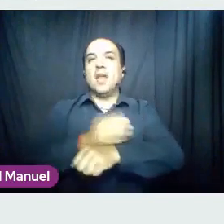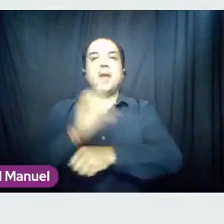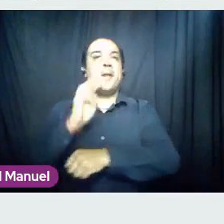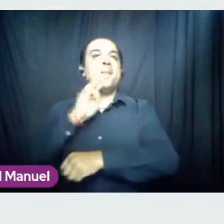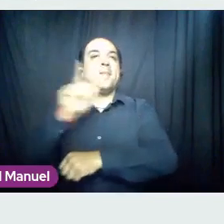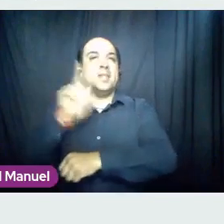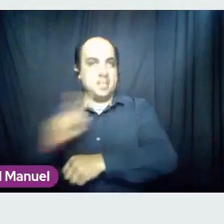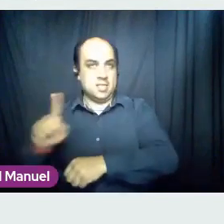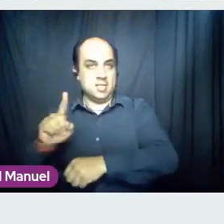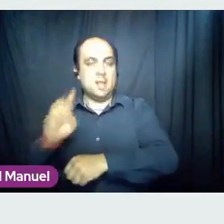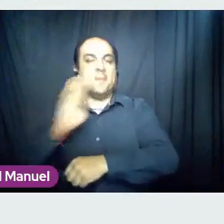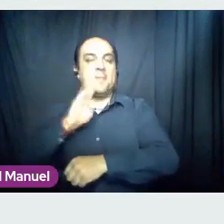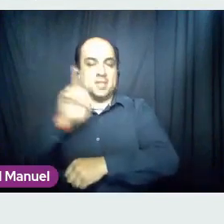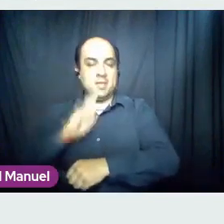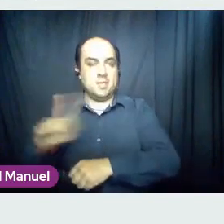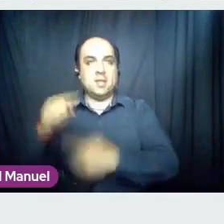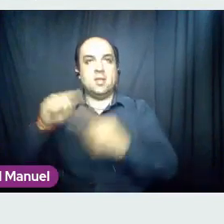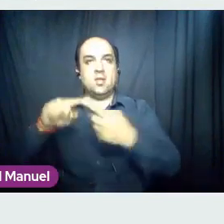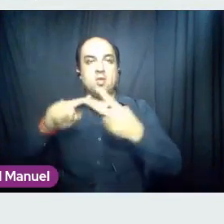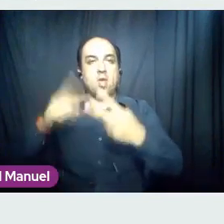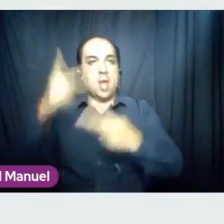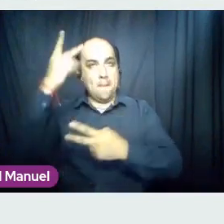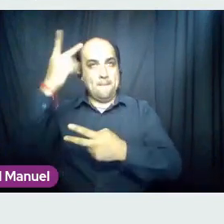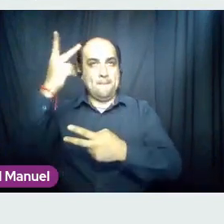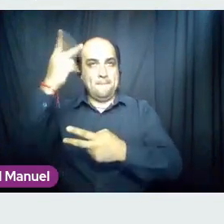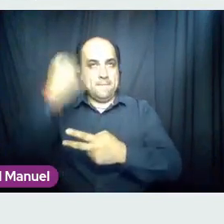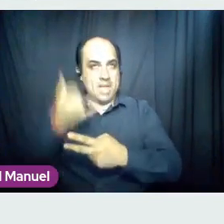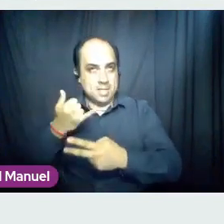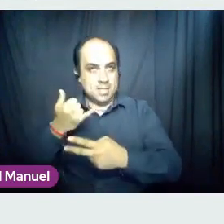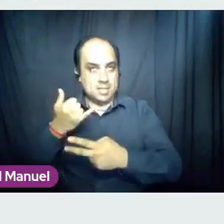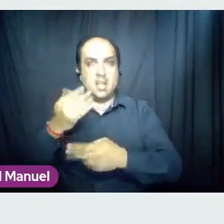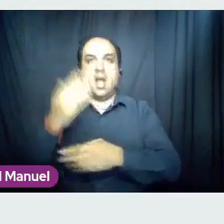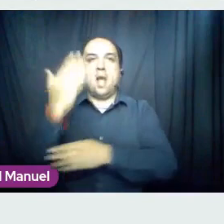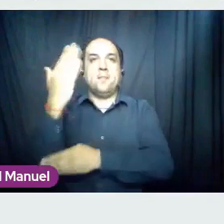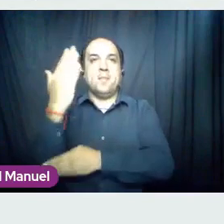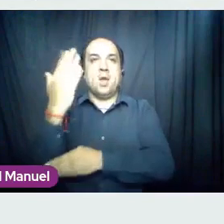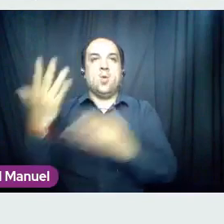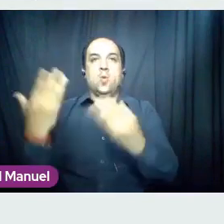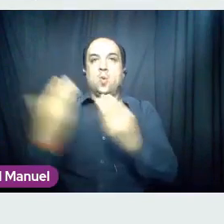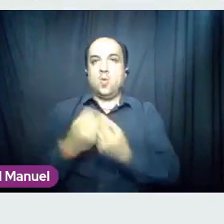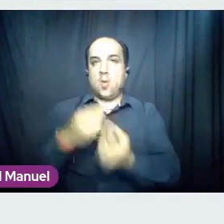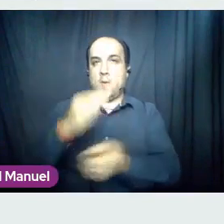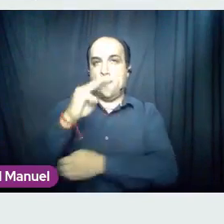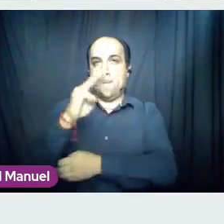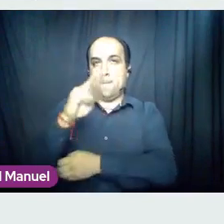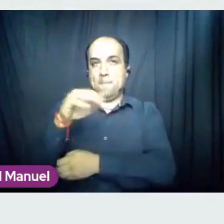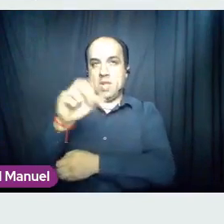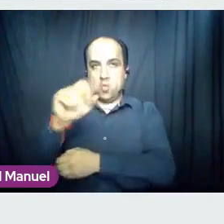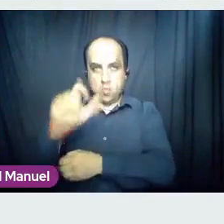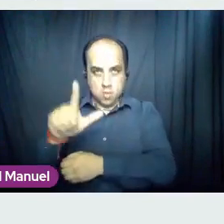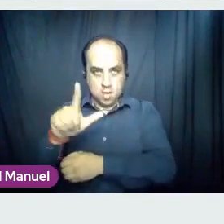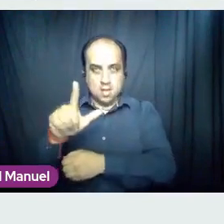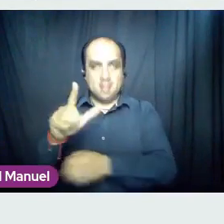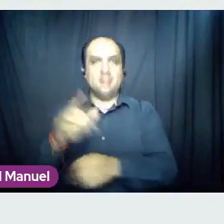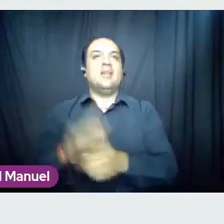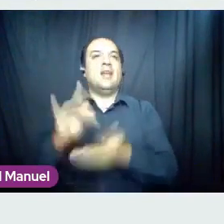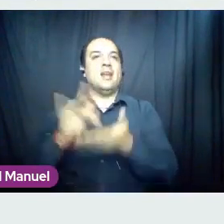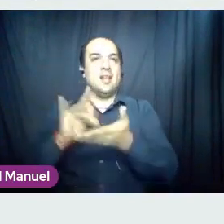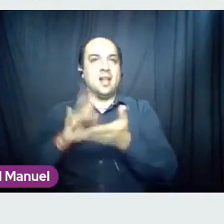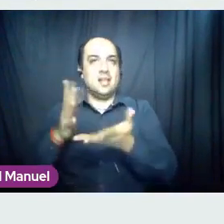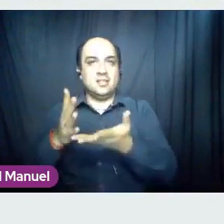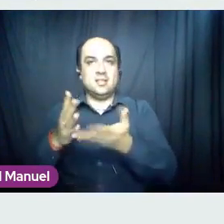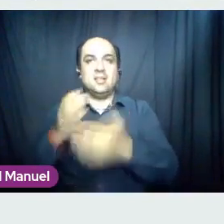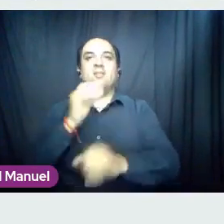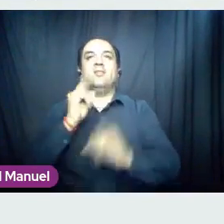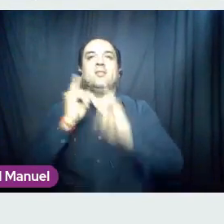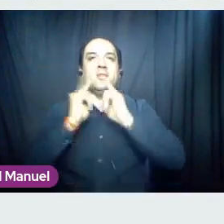así como Ana Patricia Telles, que estará haciendo espejo con Manuel, a quienes muchas gracias por la